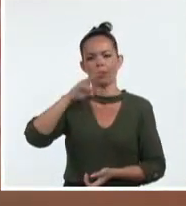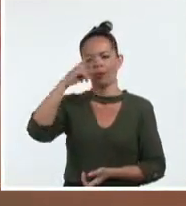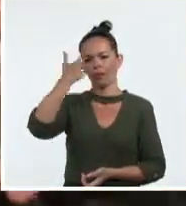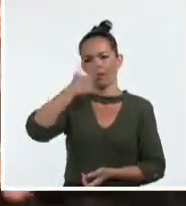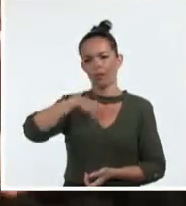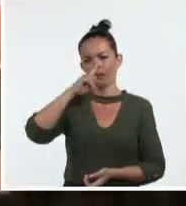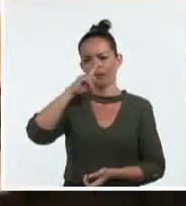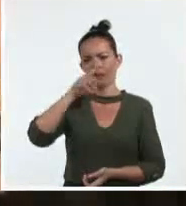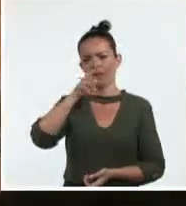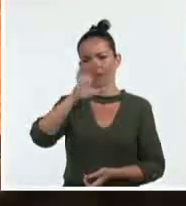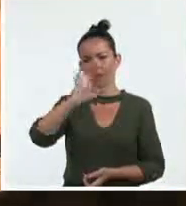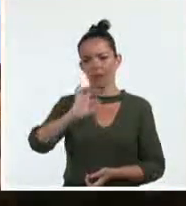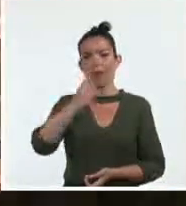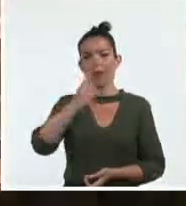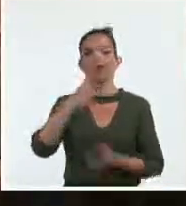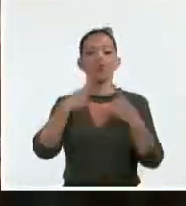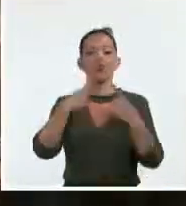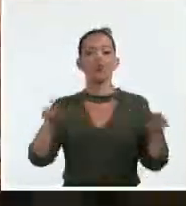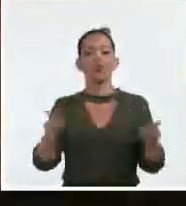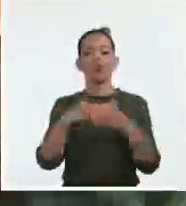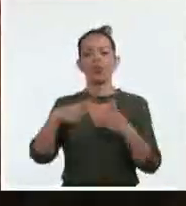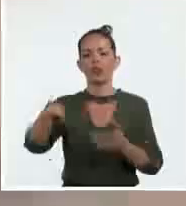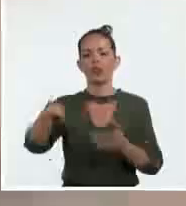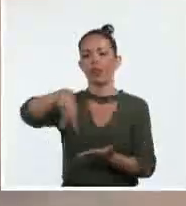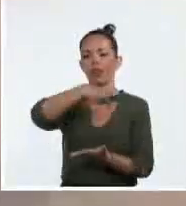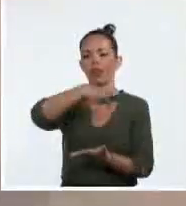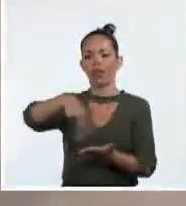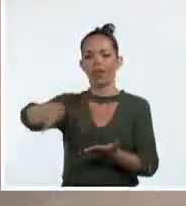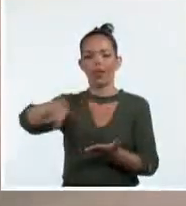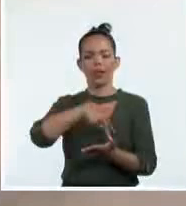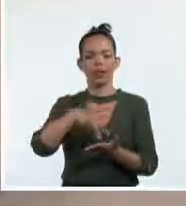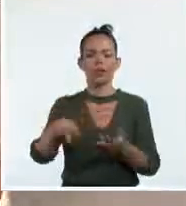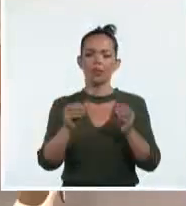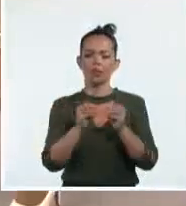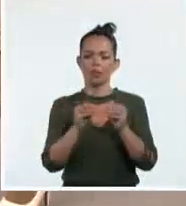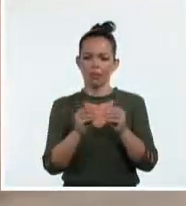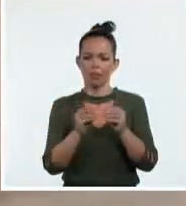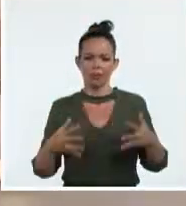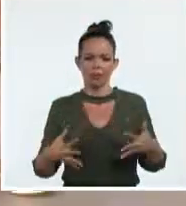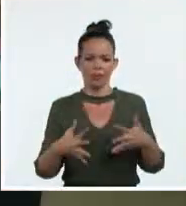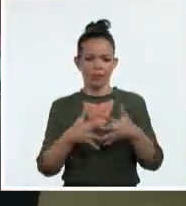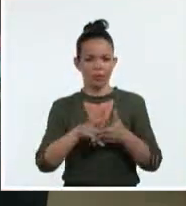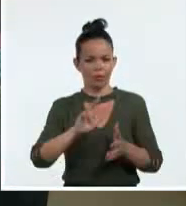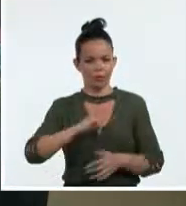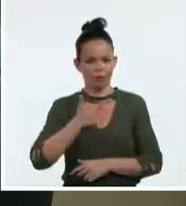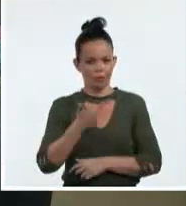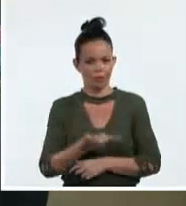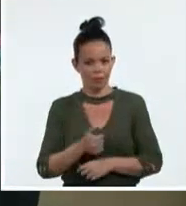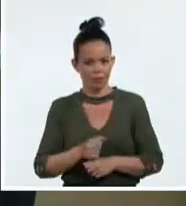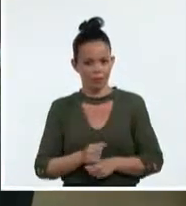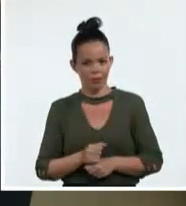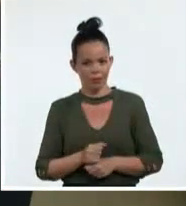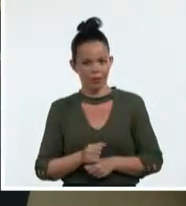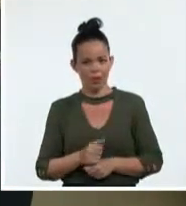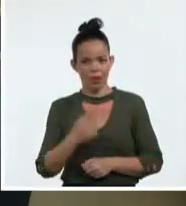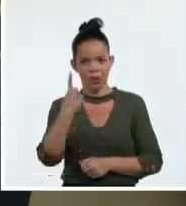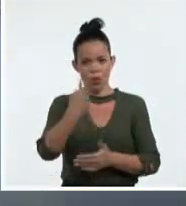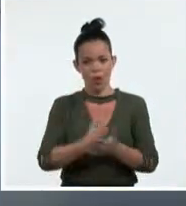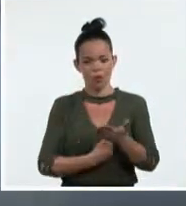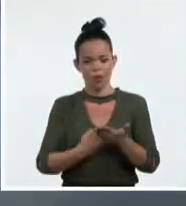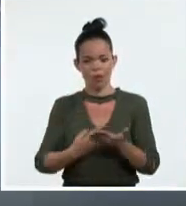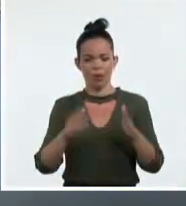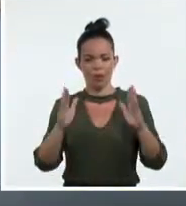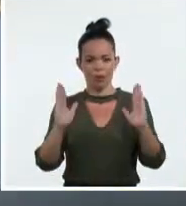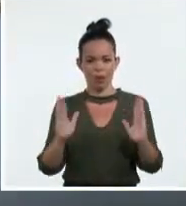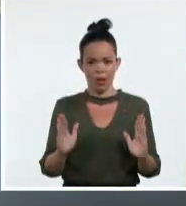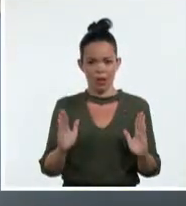y la danza se integraron en la propuesta cultural que prestigian creadores del territorio. Durante 7 días, el programa inserta a todas